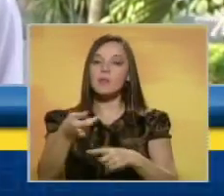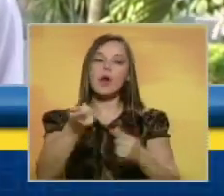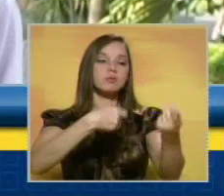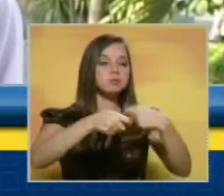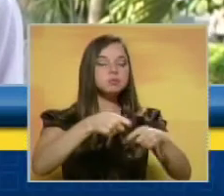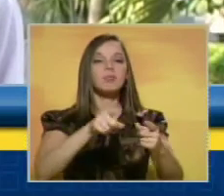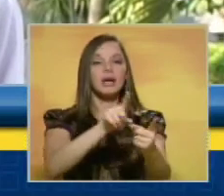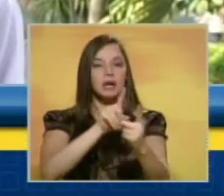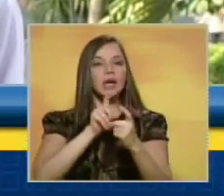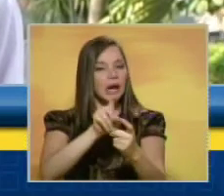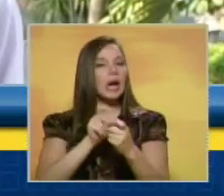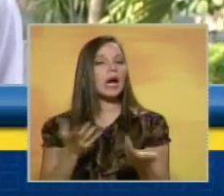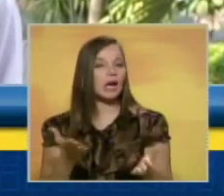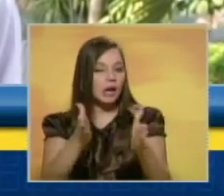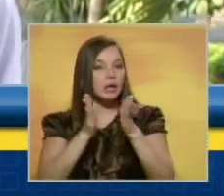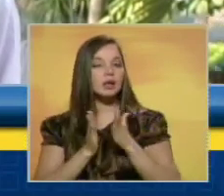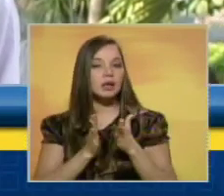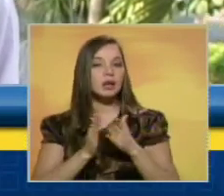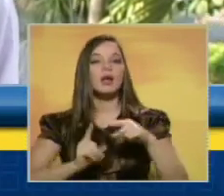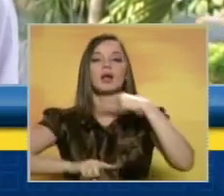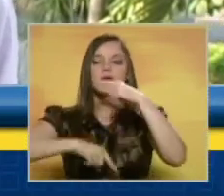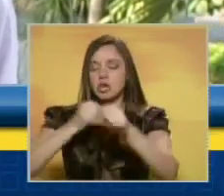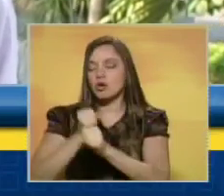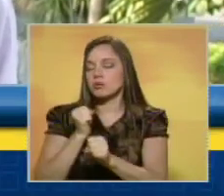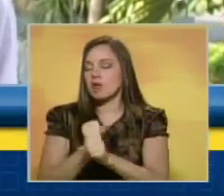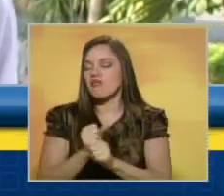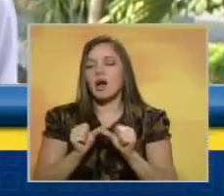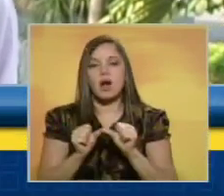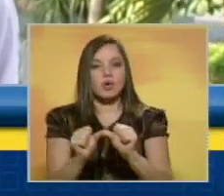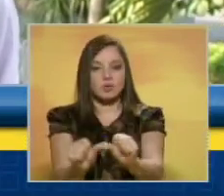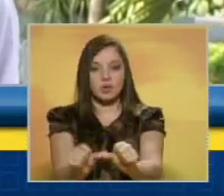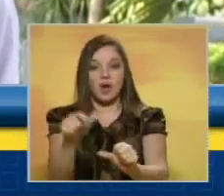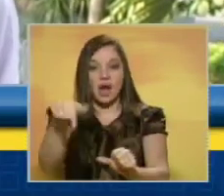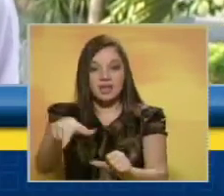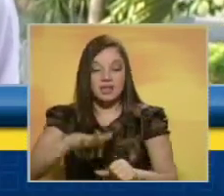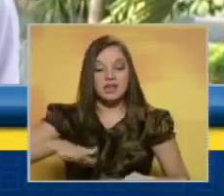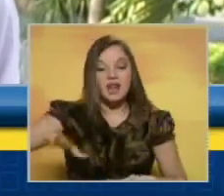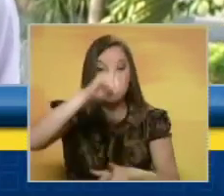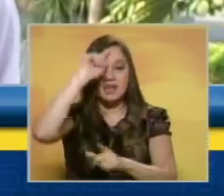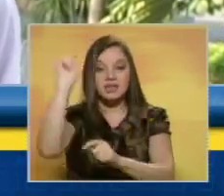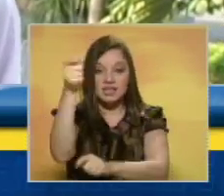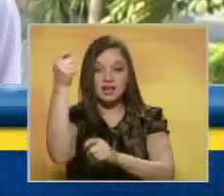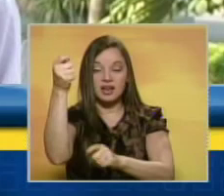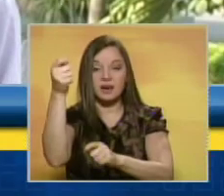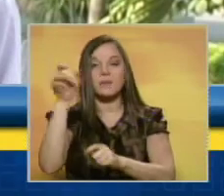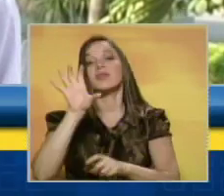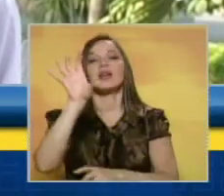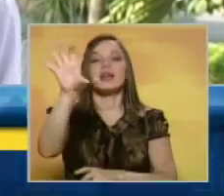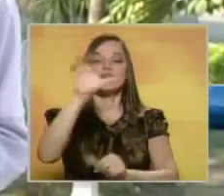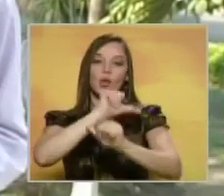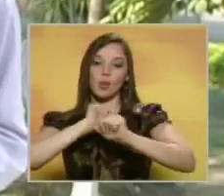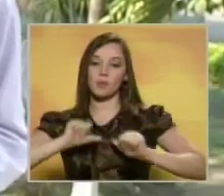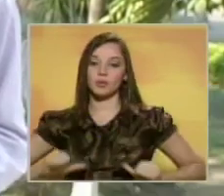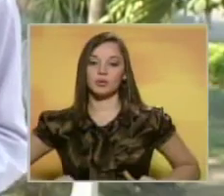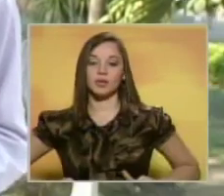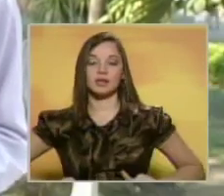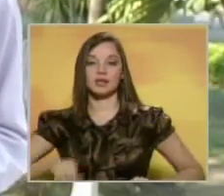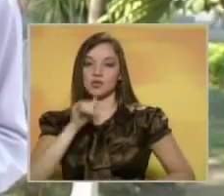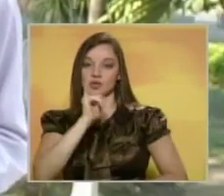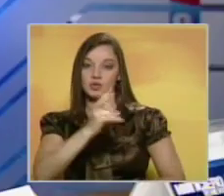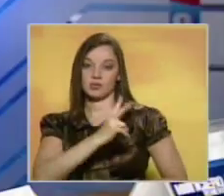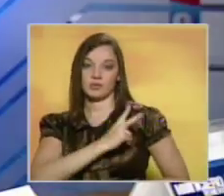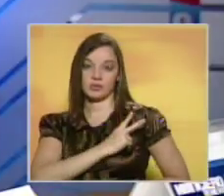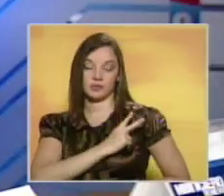de ganancia razonables para poder seguir operando aquí en la región llanera. En el estado portuguesa, Rafael Aníbal Camacho, Noticiero